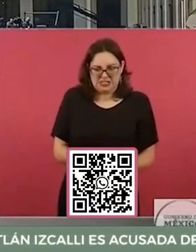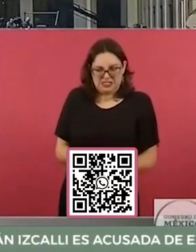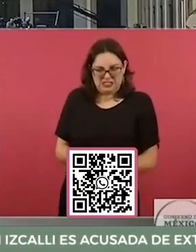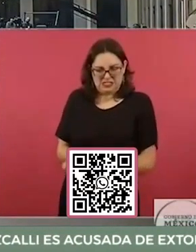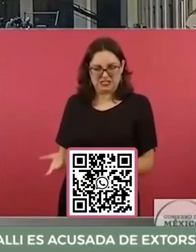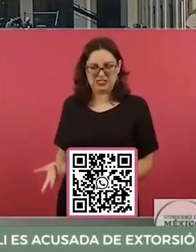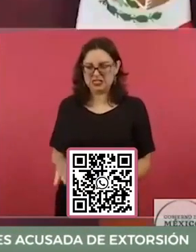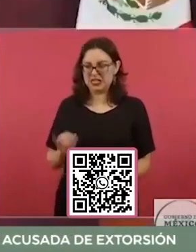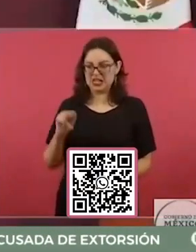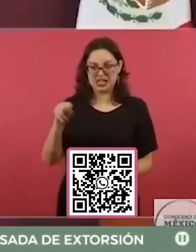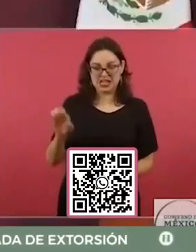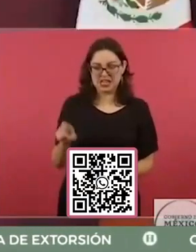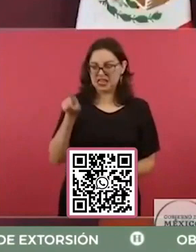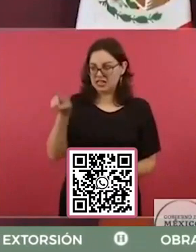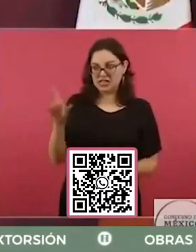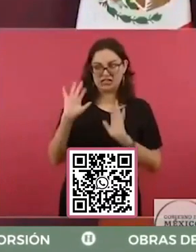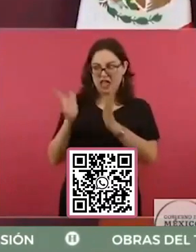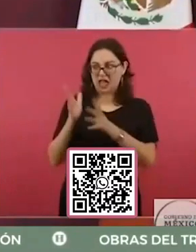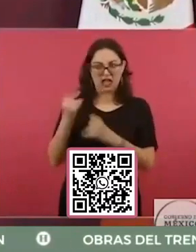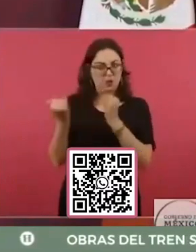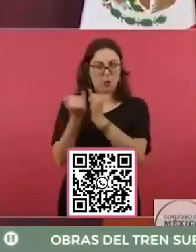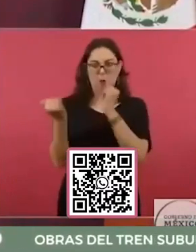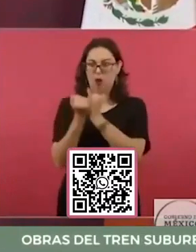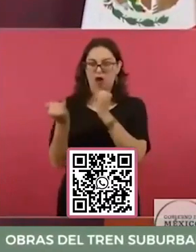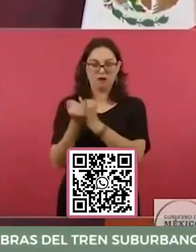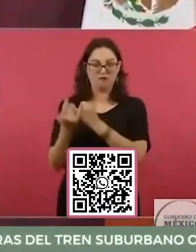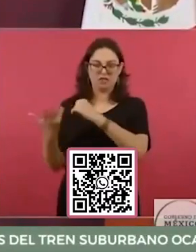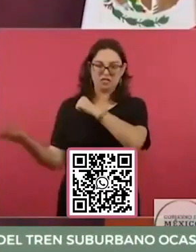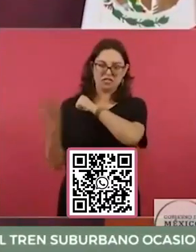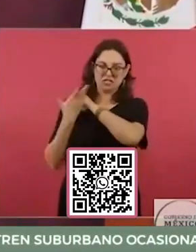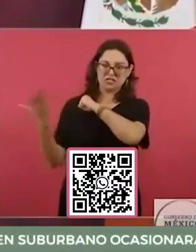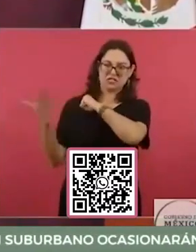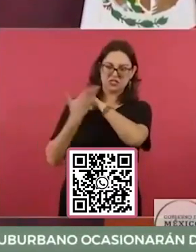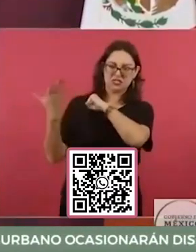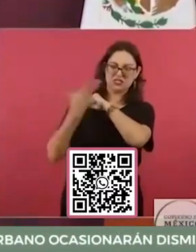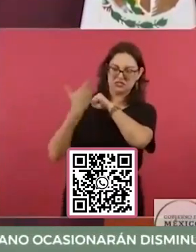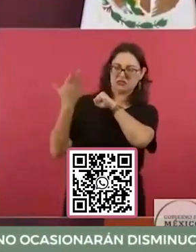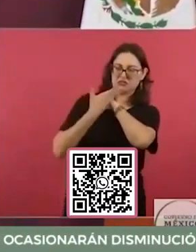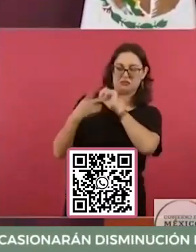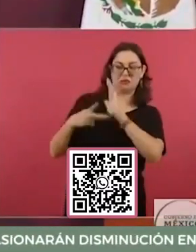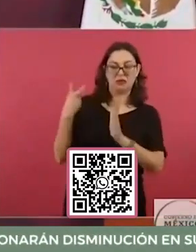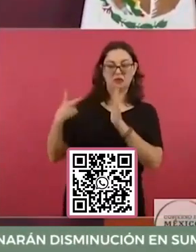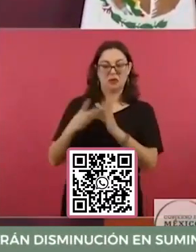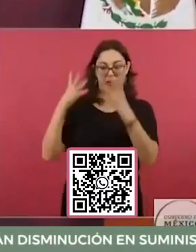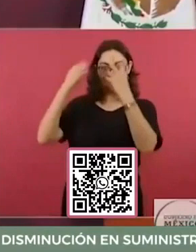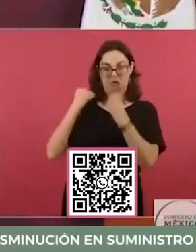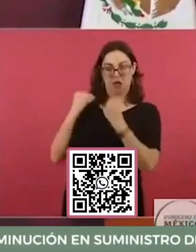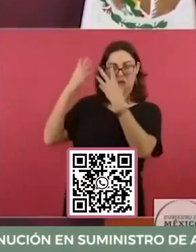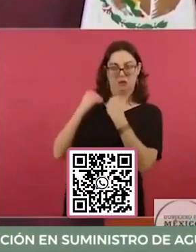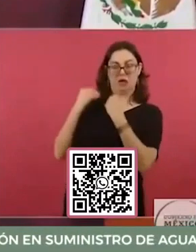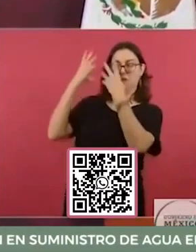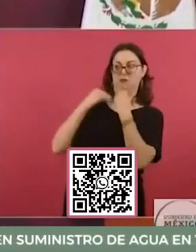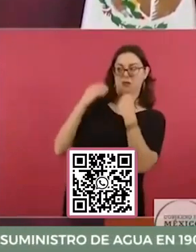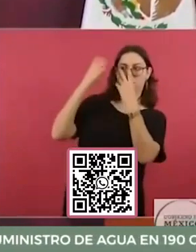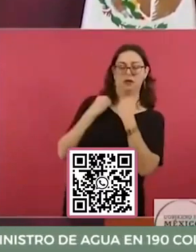el Instituto de la Censura, el INE y el Tribunal y la Suprema